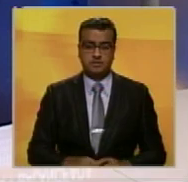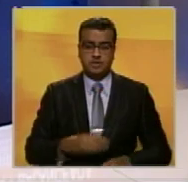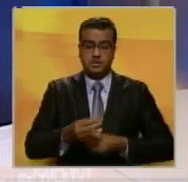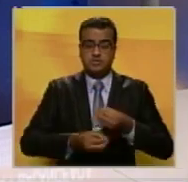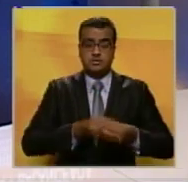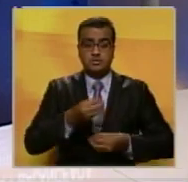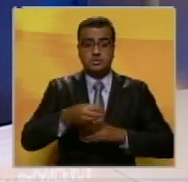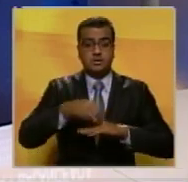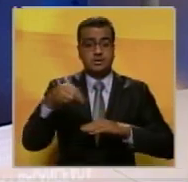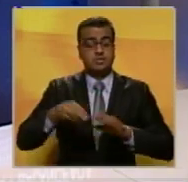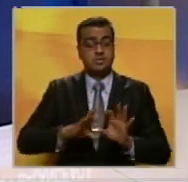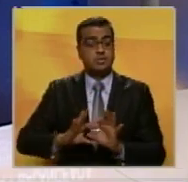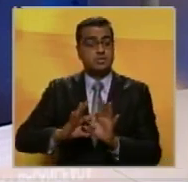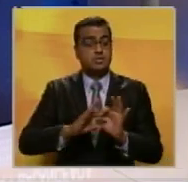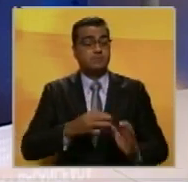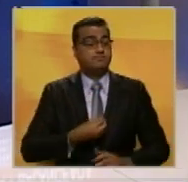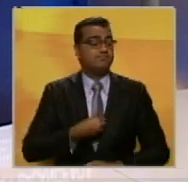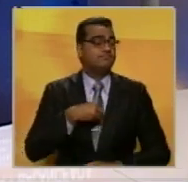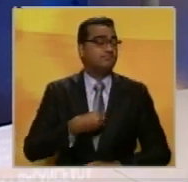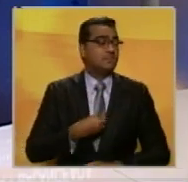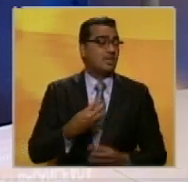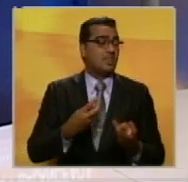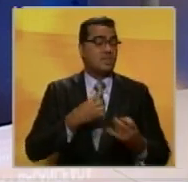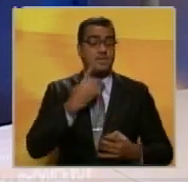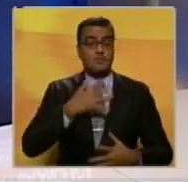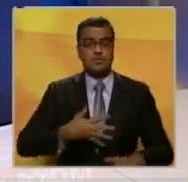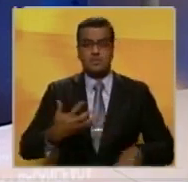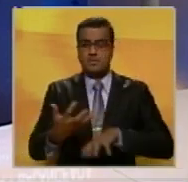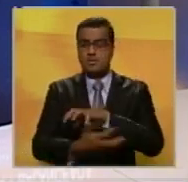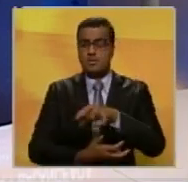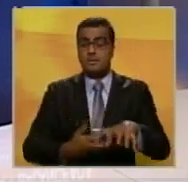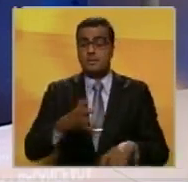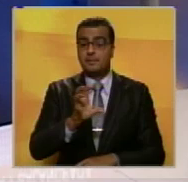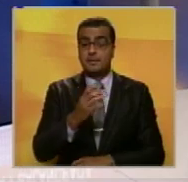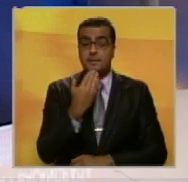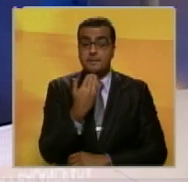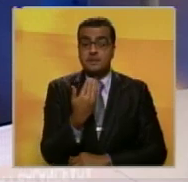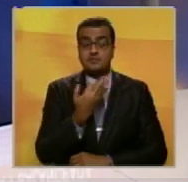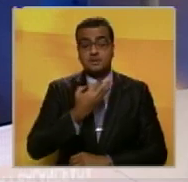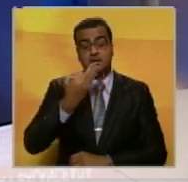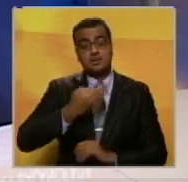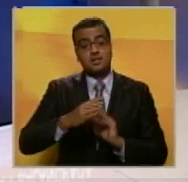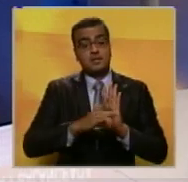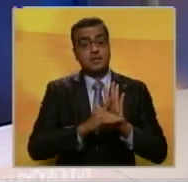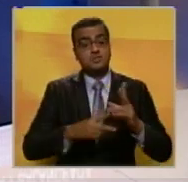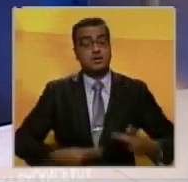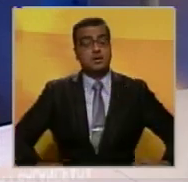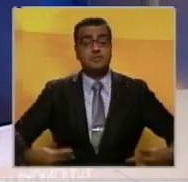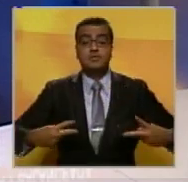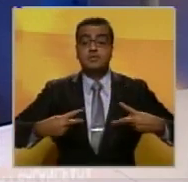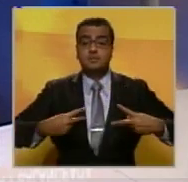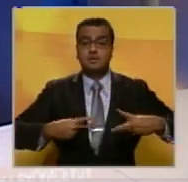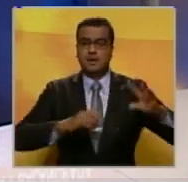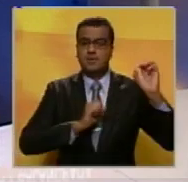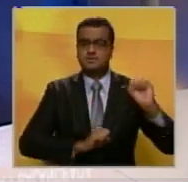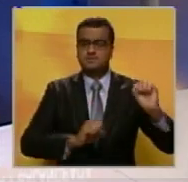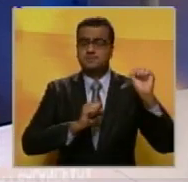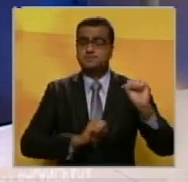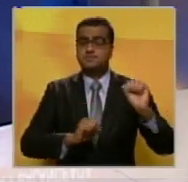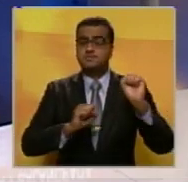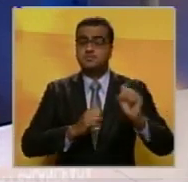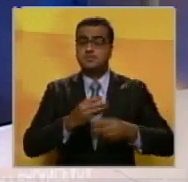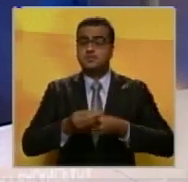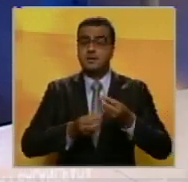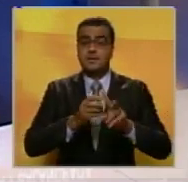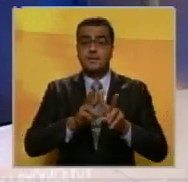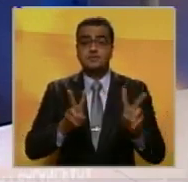Venezuela manifestó su preocupación por las víctimas y la violencia en el país, pide que se garantice el derecho a la vida y que las manifestaciones se